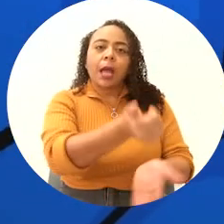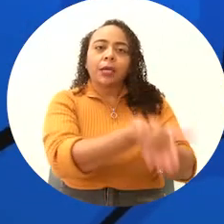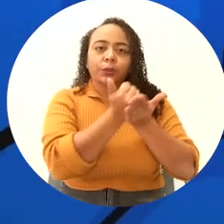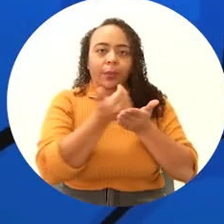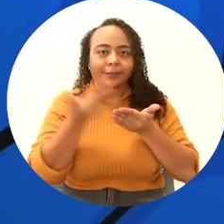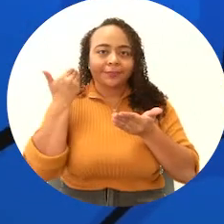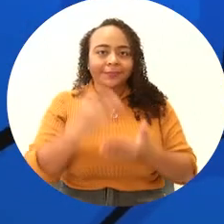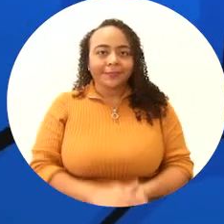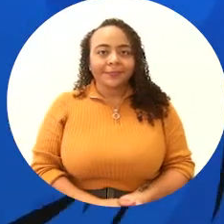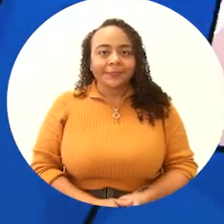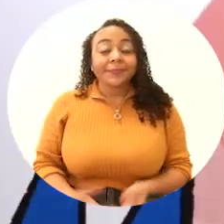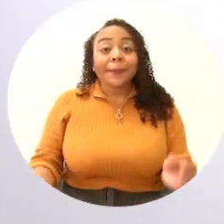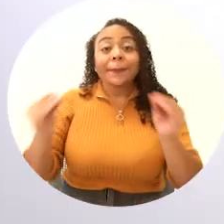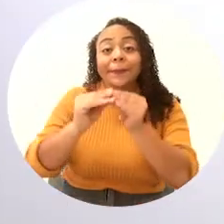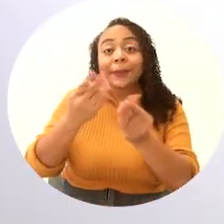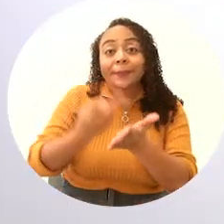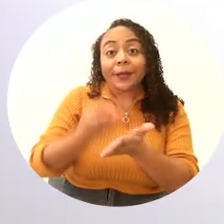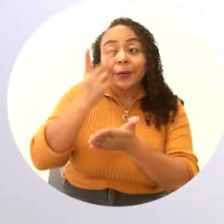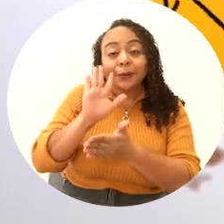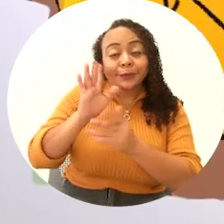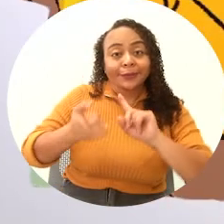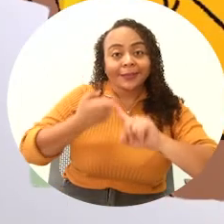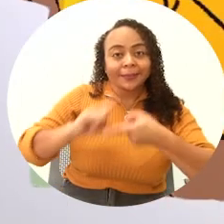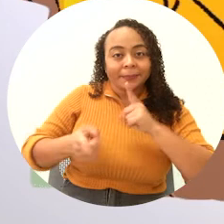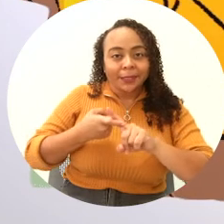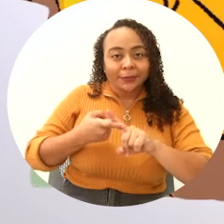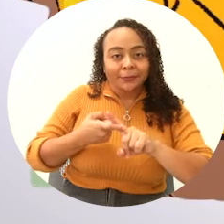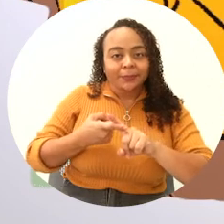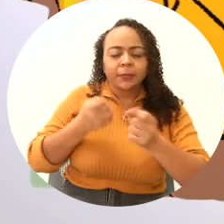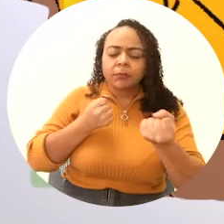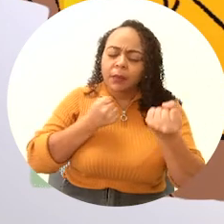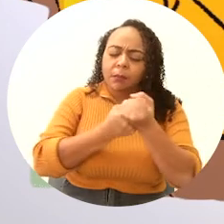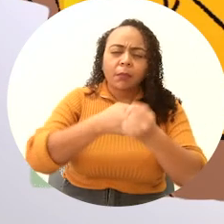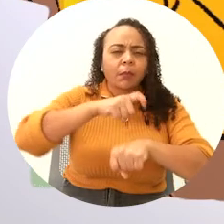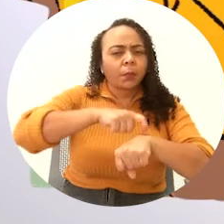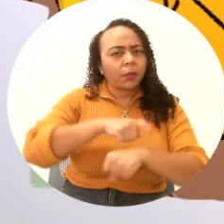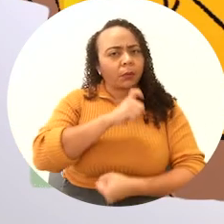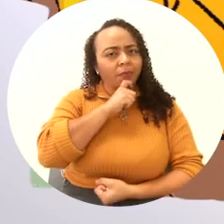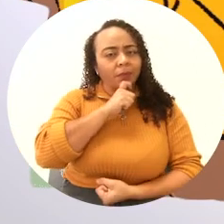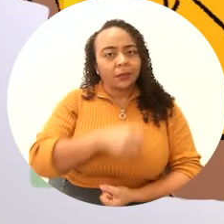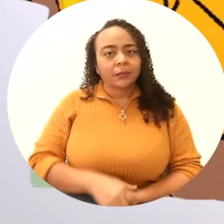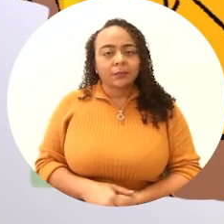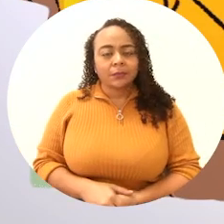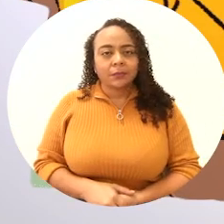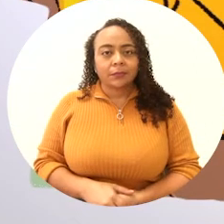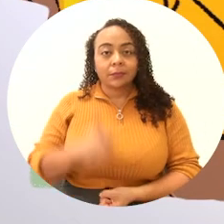ayuda que les brindó. Lo que más valoraron sus amigos fue que les apoyara en momentos